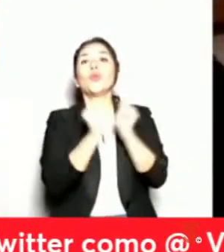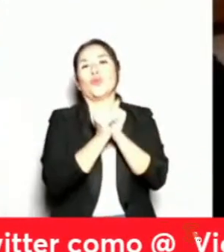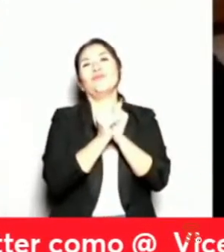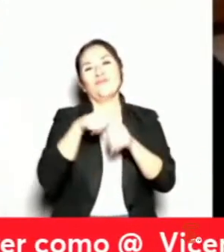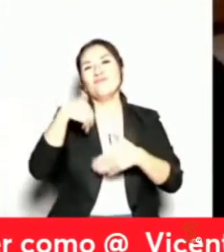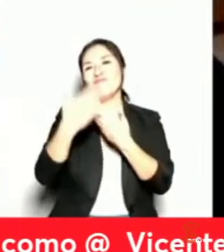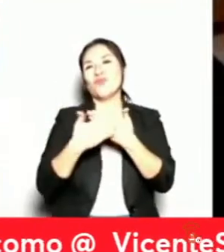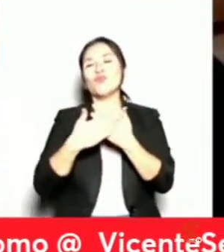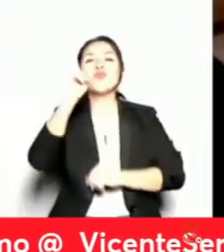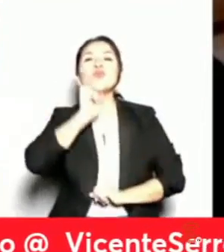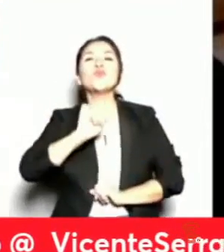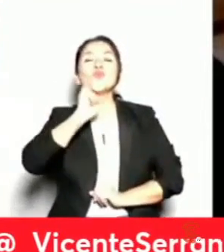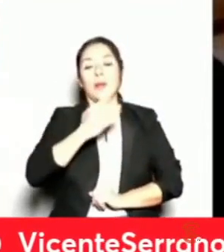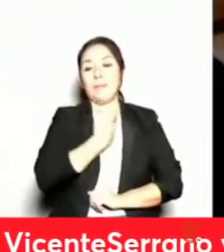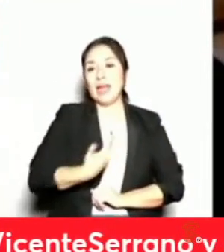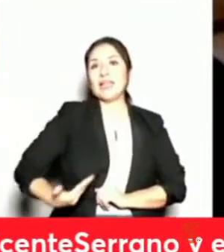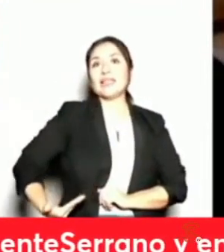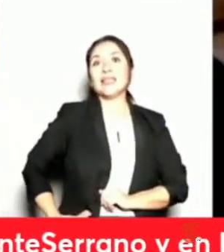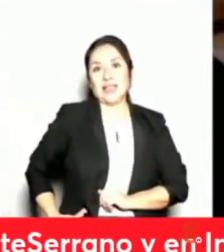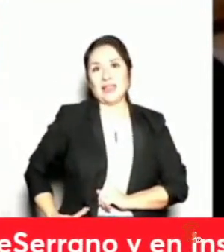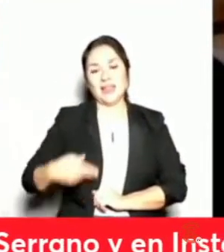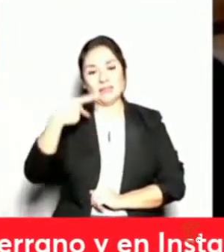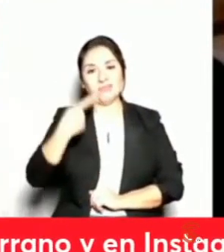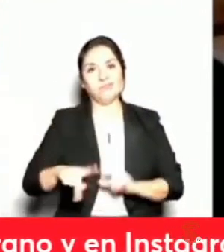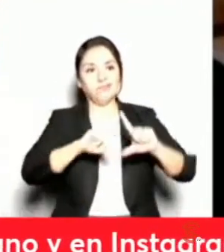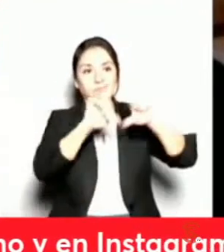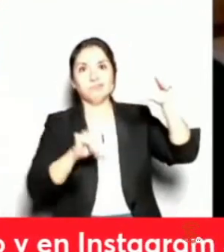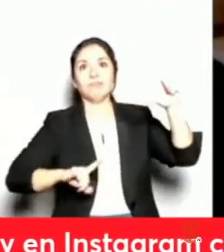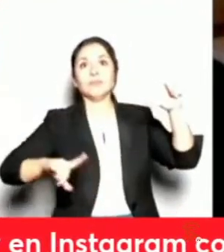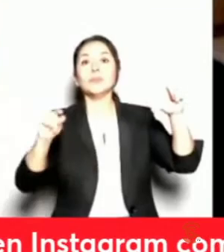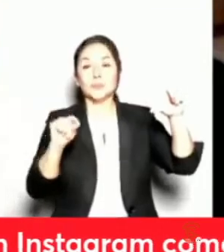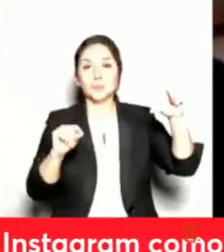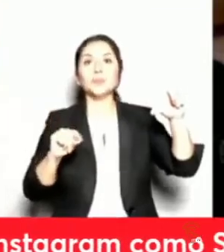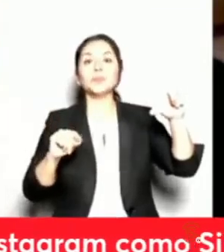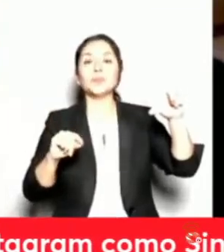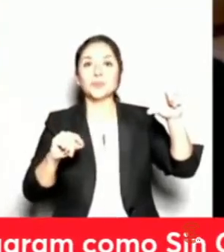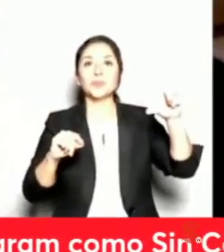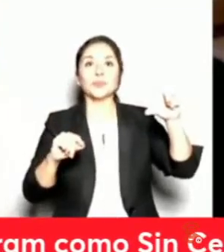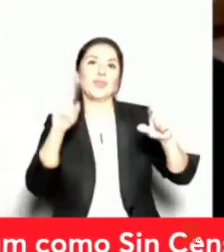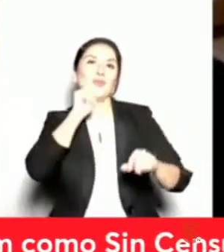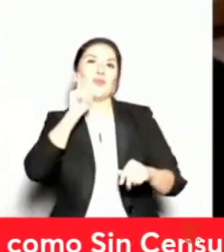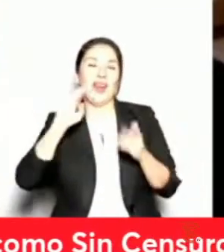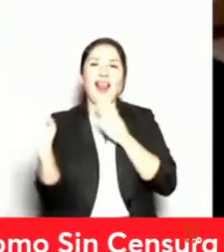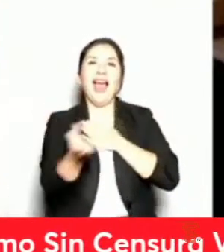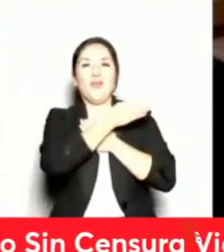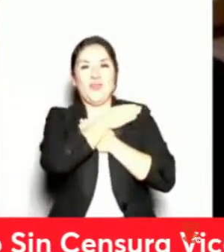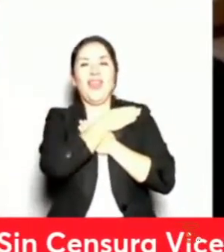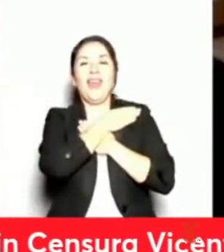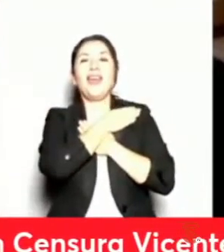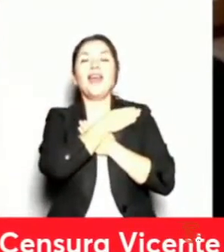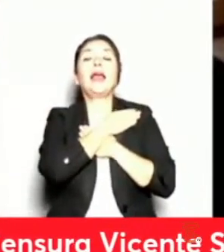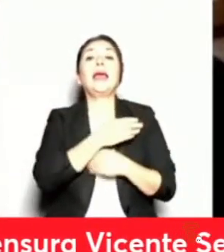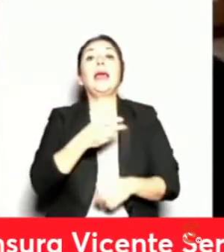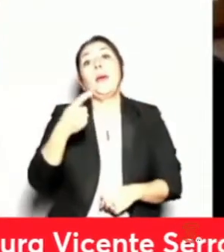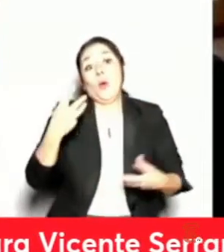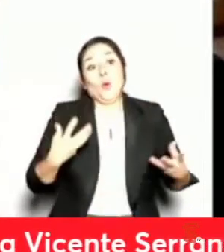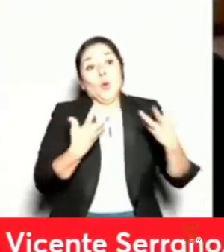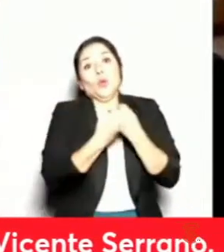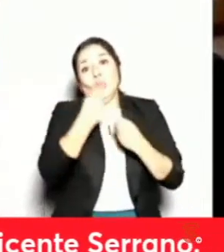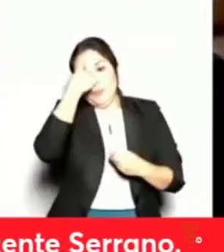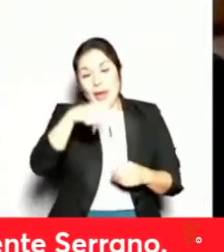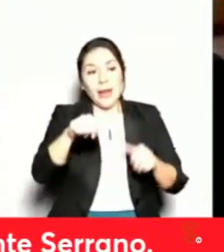próxima presidenta de la República, Claudia Sheinbaum,